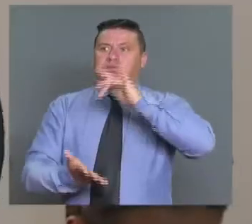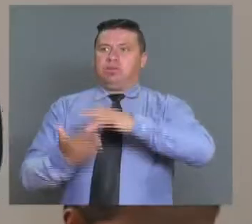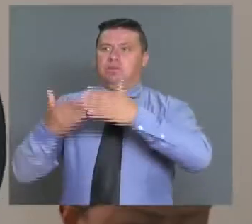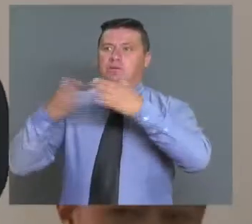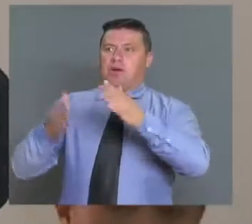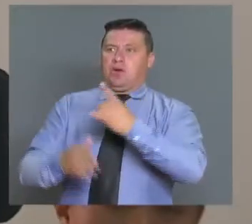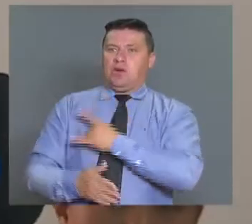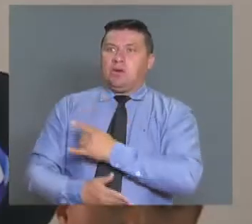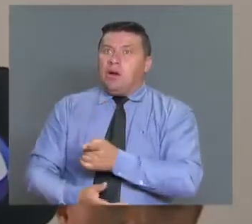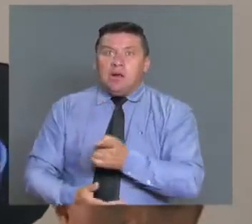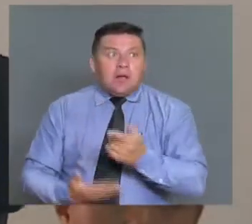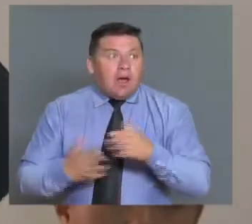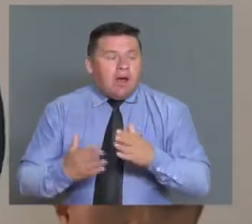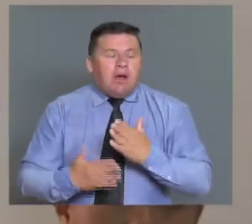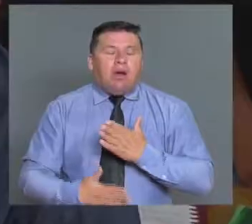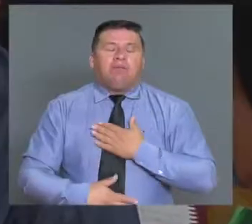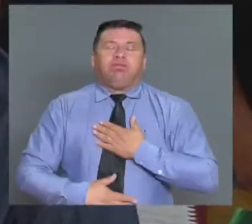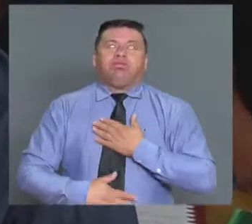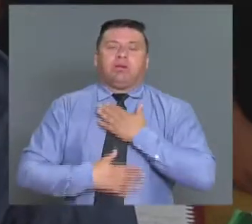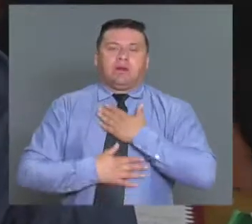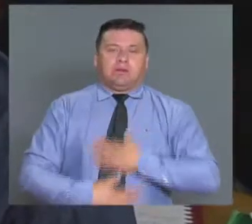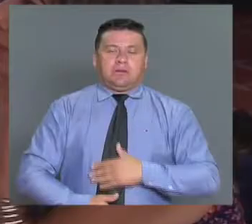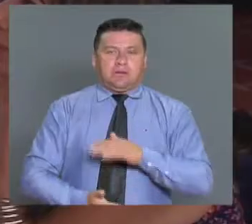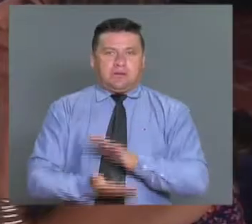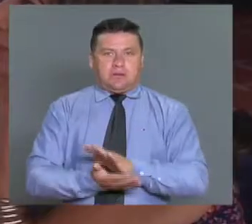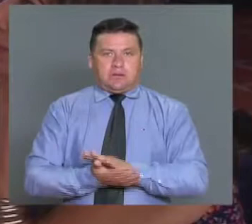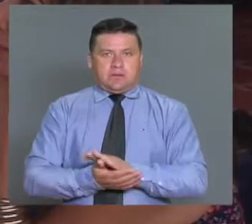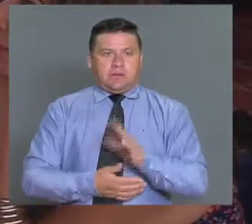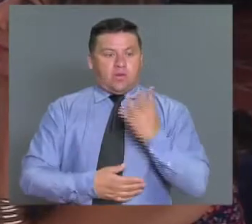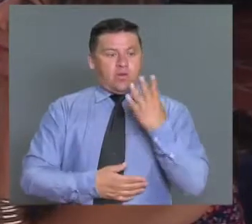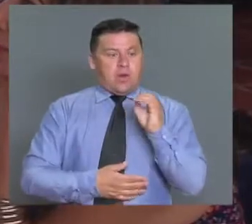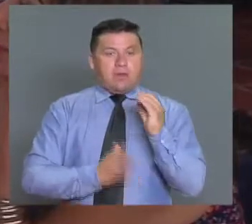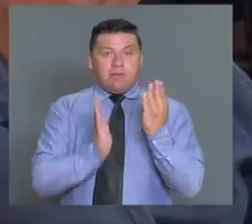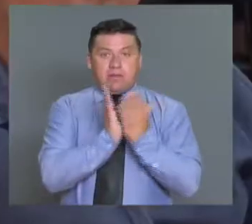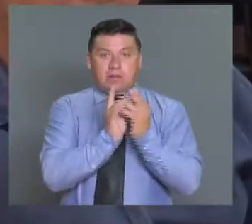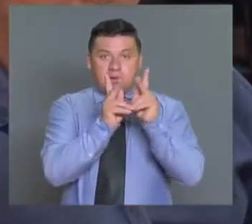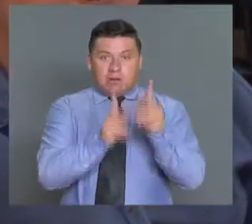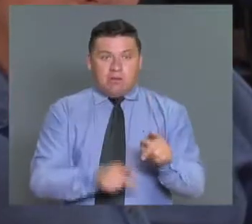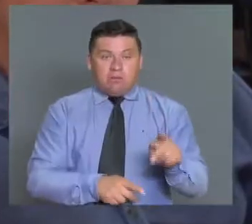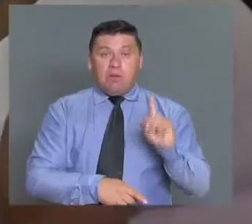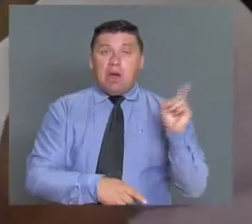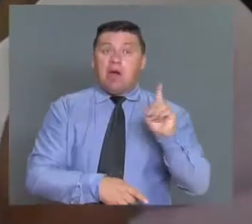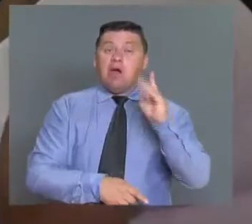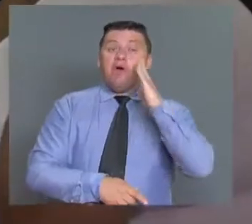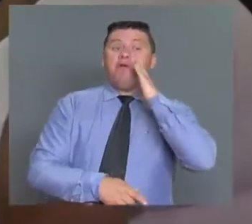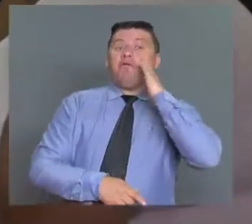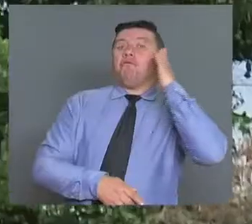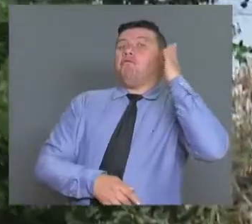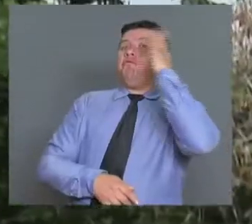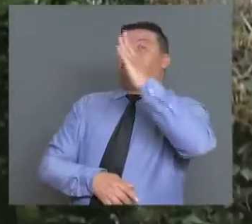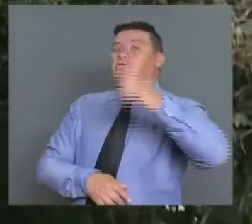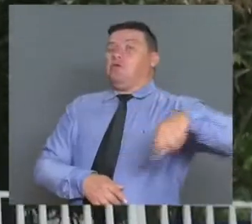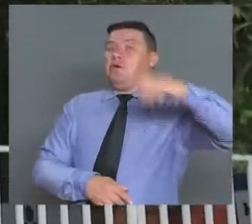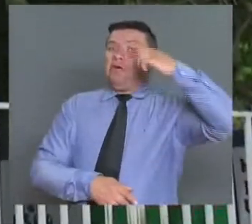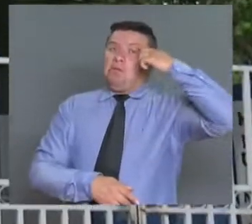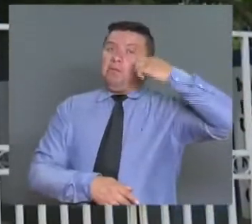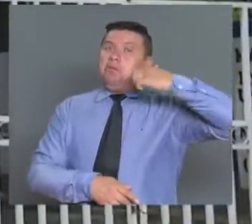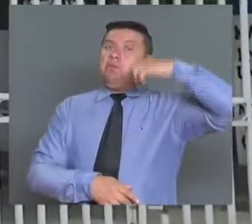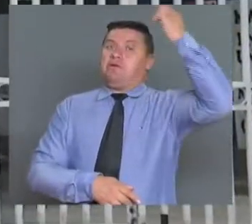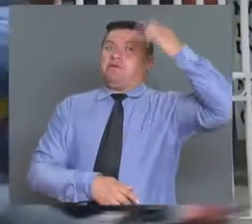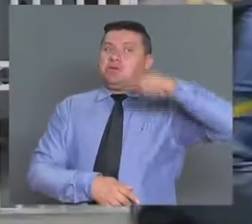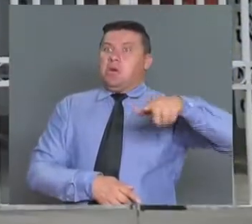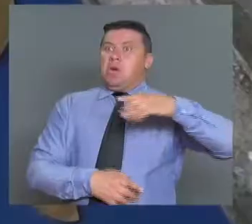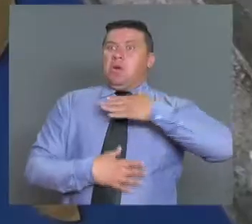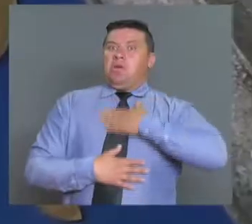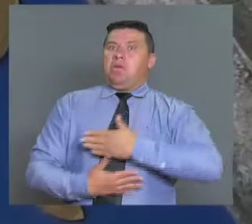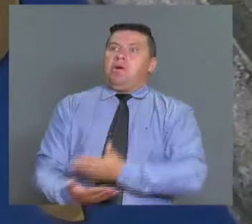Me deja una tranquilidad enorme porque quedan 40 muchachos que en unos años van a ser profesionales y le van a aportar mucho a